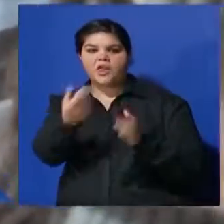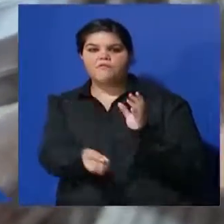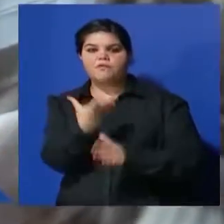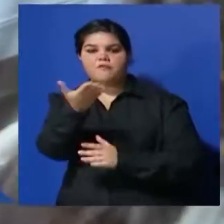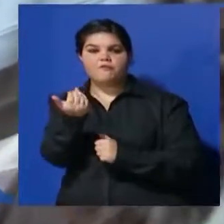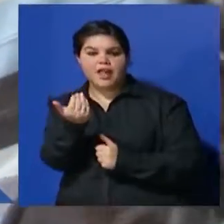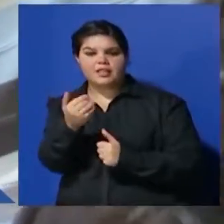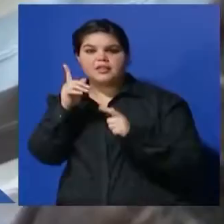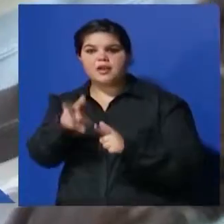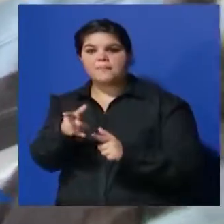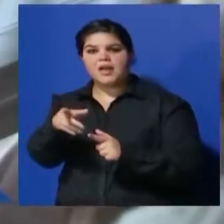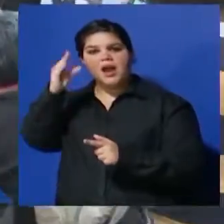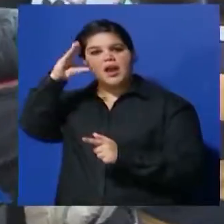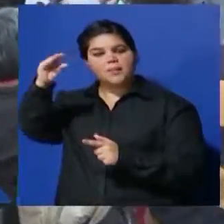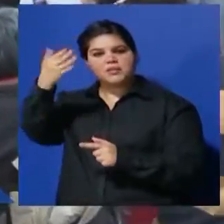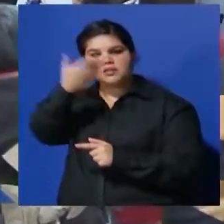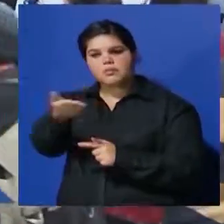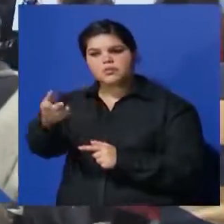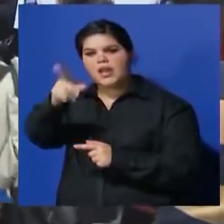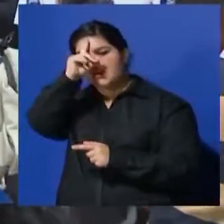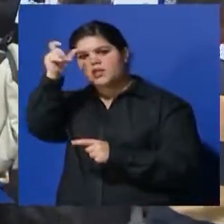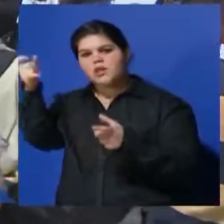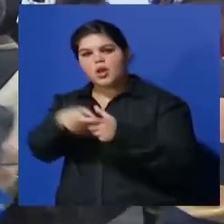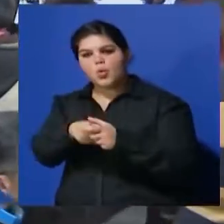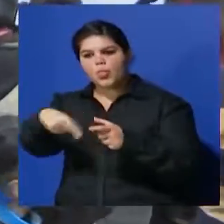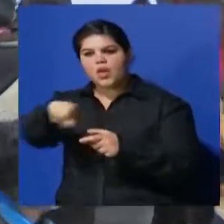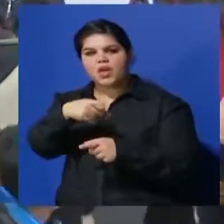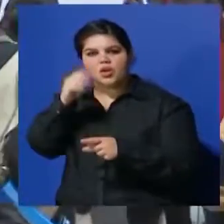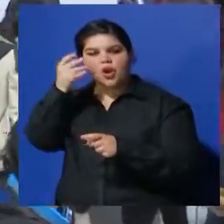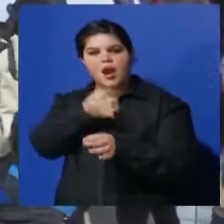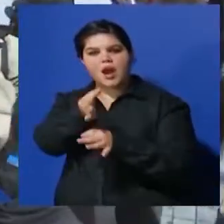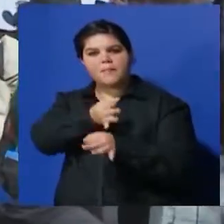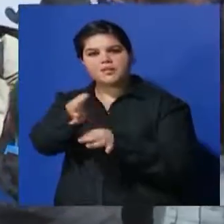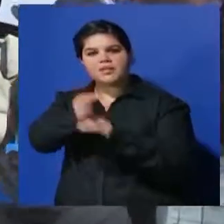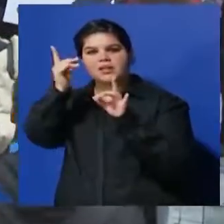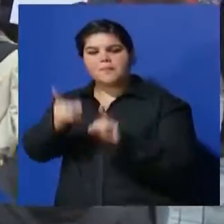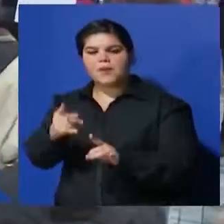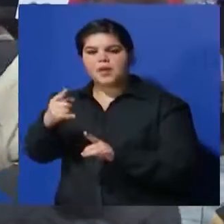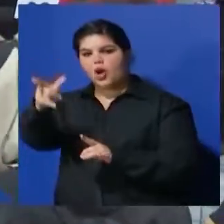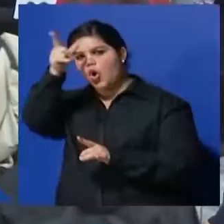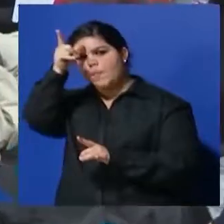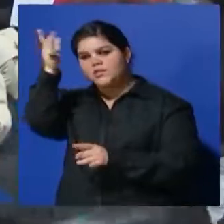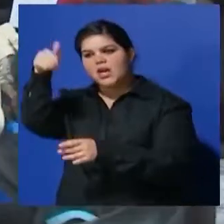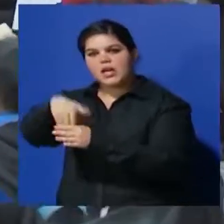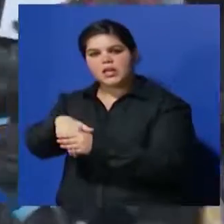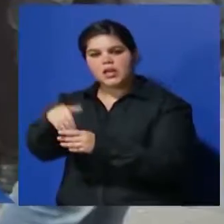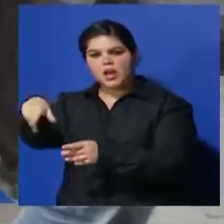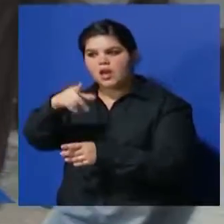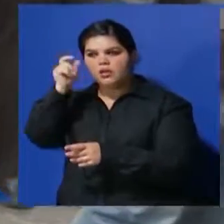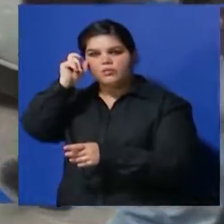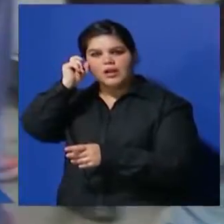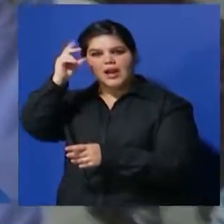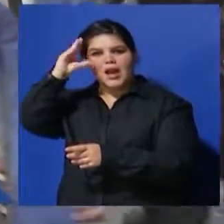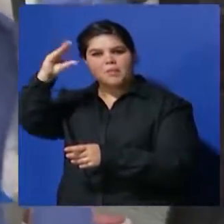al personal de los centros de salud, de las comisarías para que esas personas adquieran perspectiva